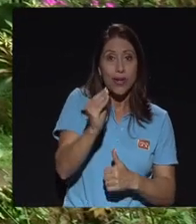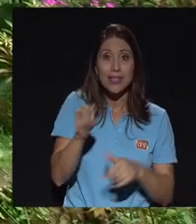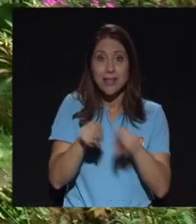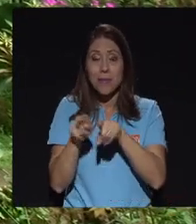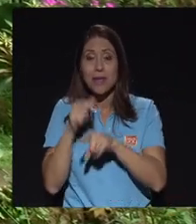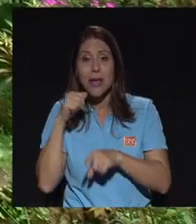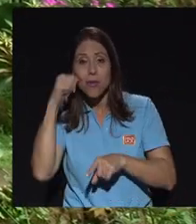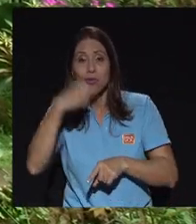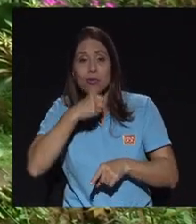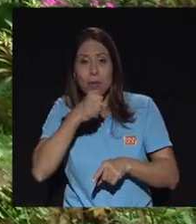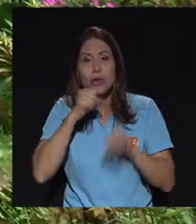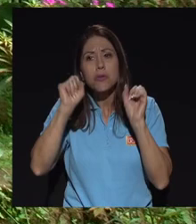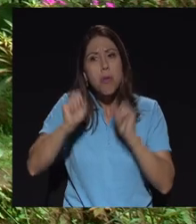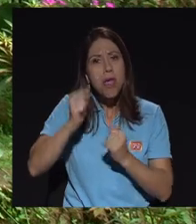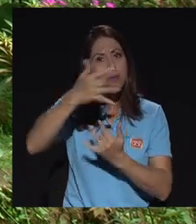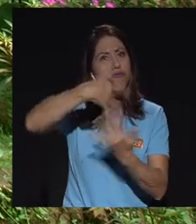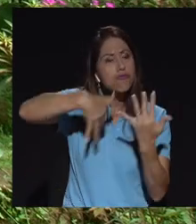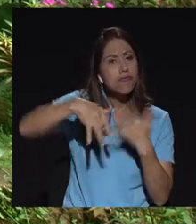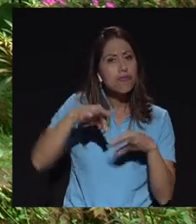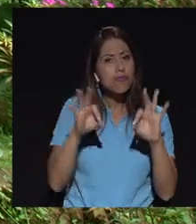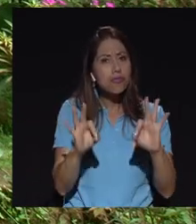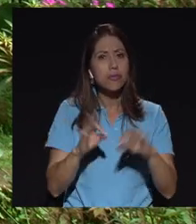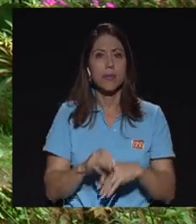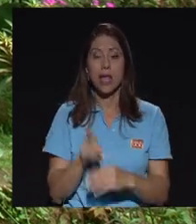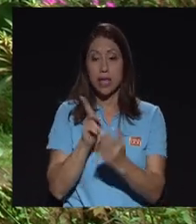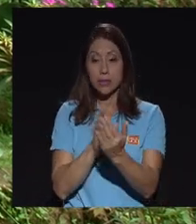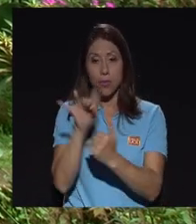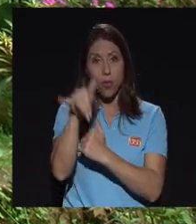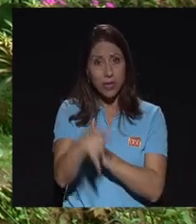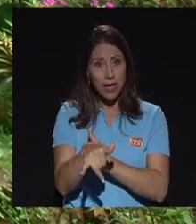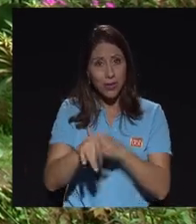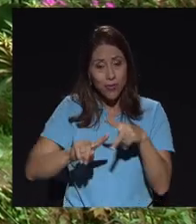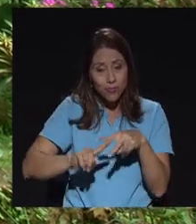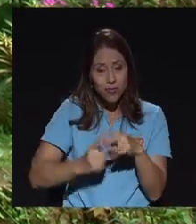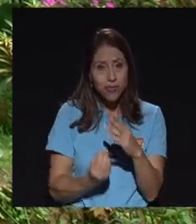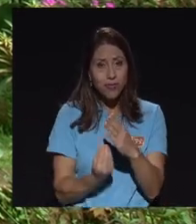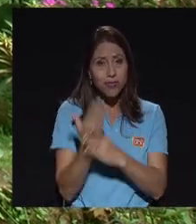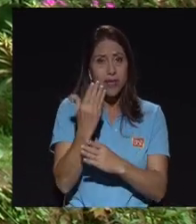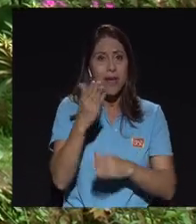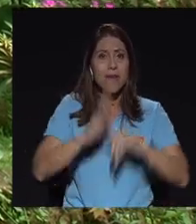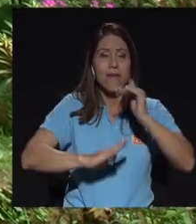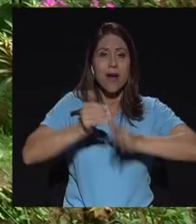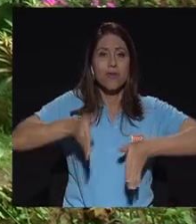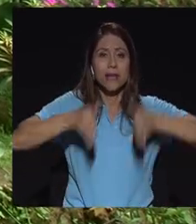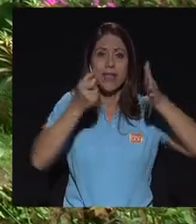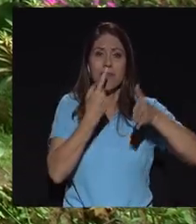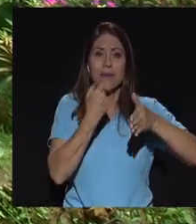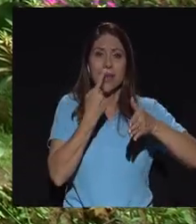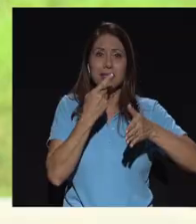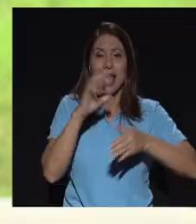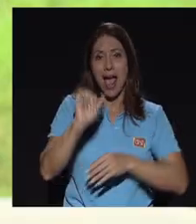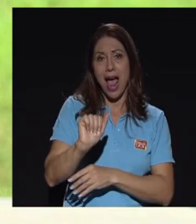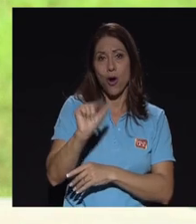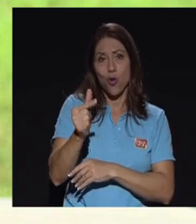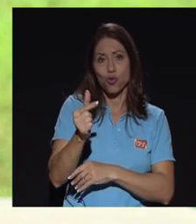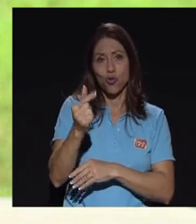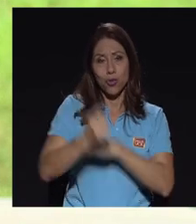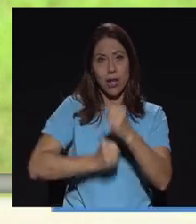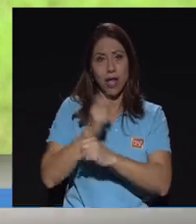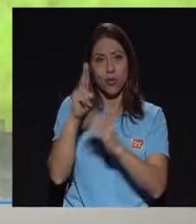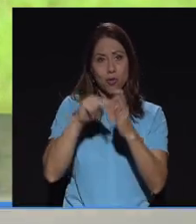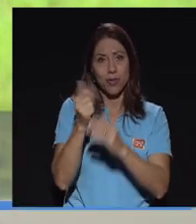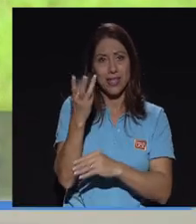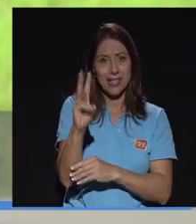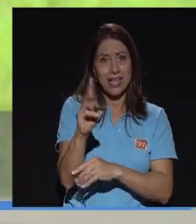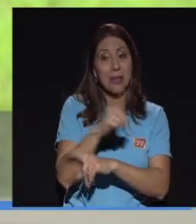y adultos mayores. Este proyecto nace en la Facultad de Farmacia en agosto del 2016. Sin embargo, tiene